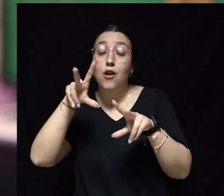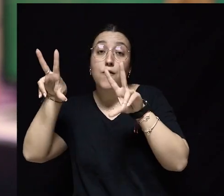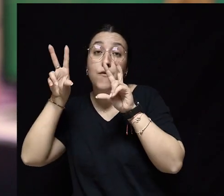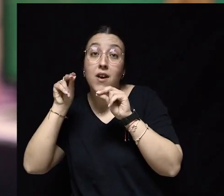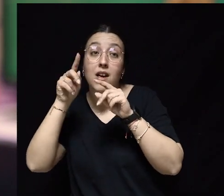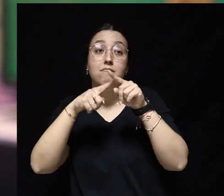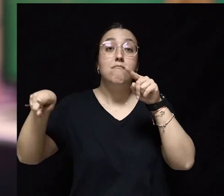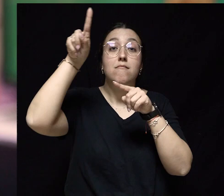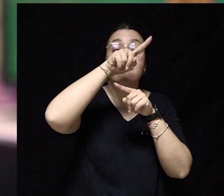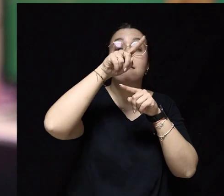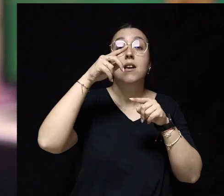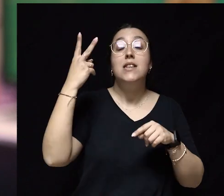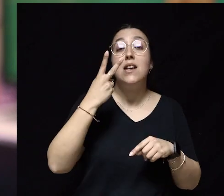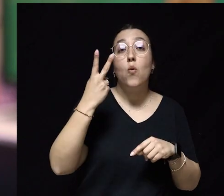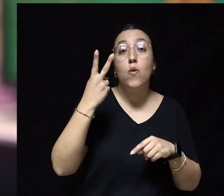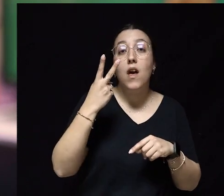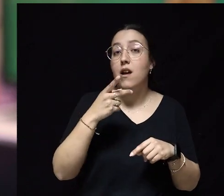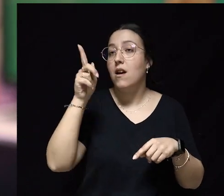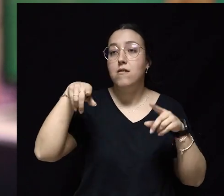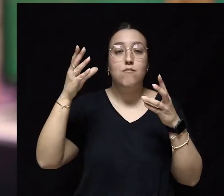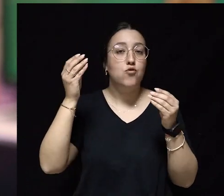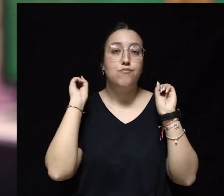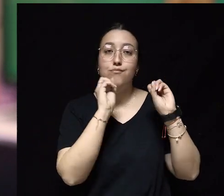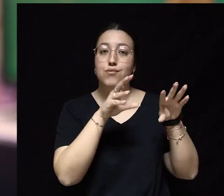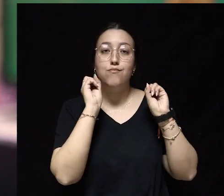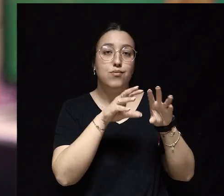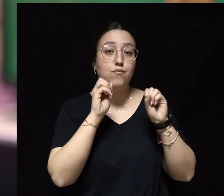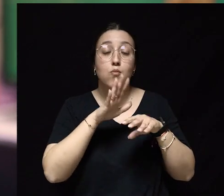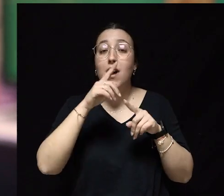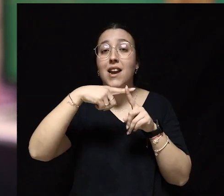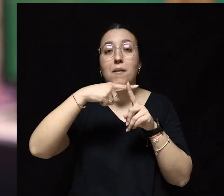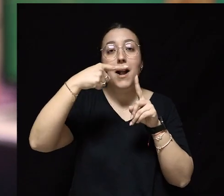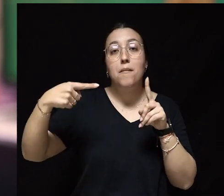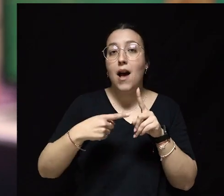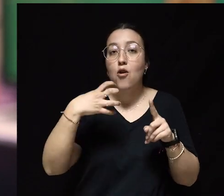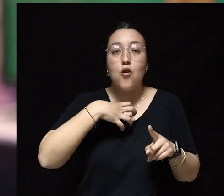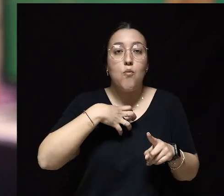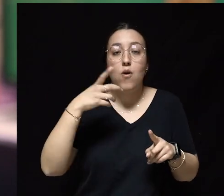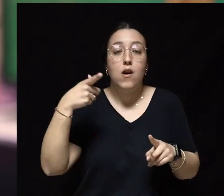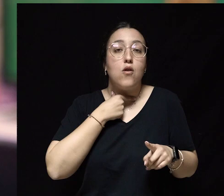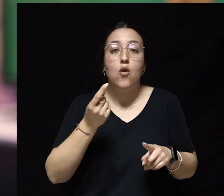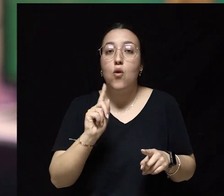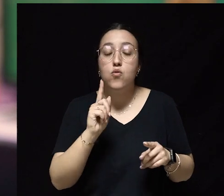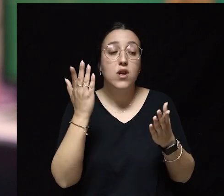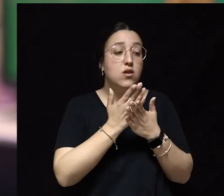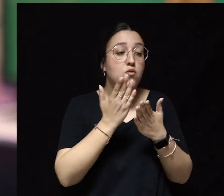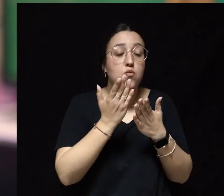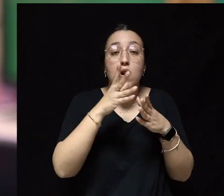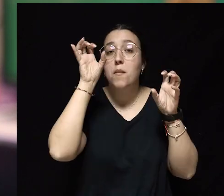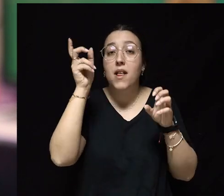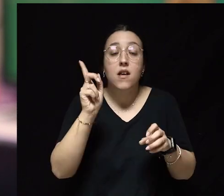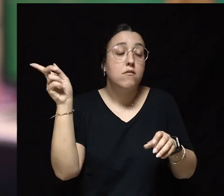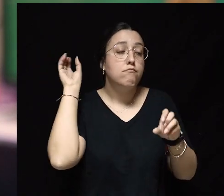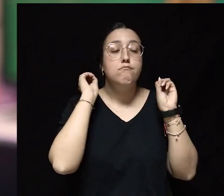donde tenemos la mayor problemática. Entonces, en estos momentos sí que estamos